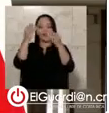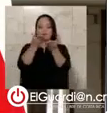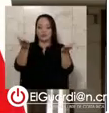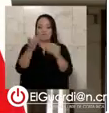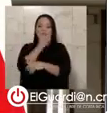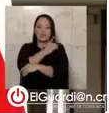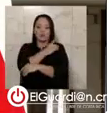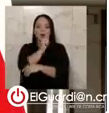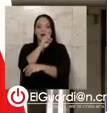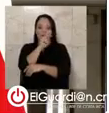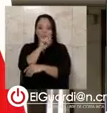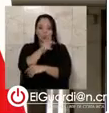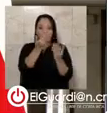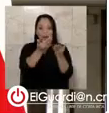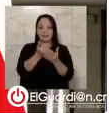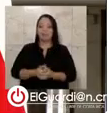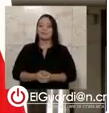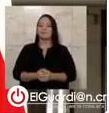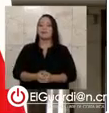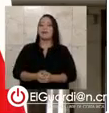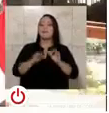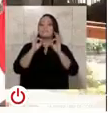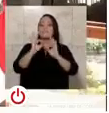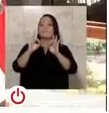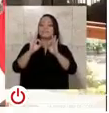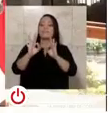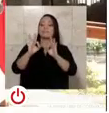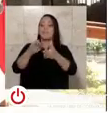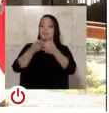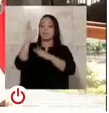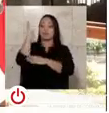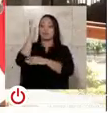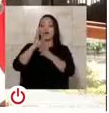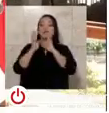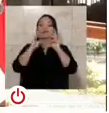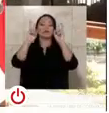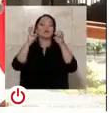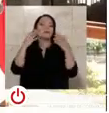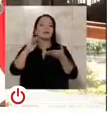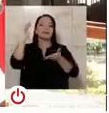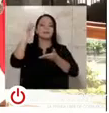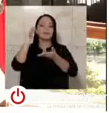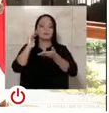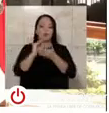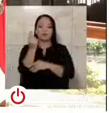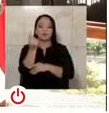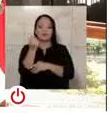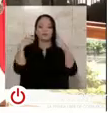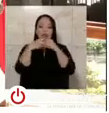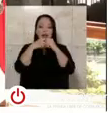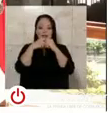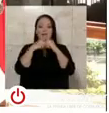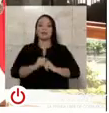Arnold, adelante. Comenzamos esta conferencia hablando sobre la disminución en las tarifas